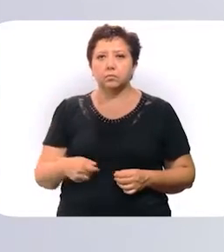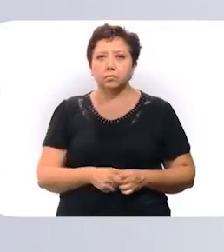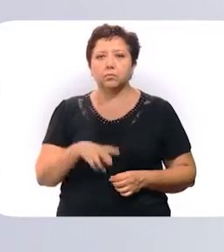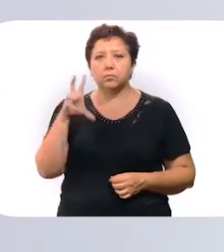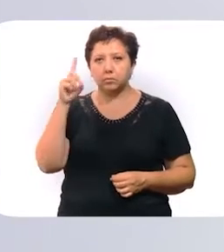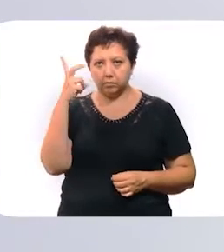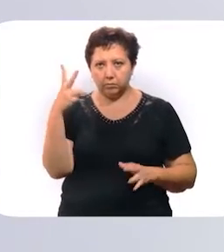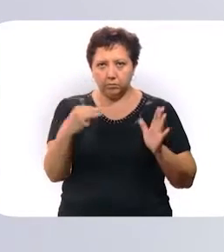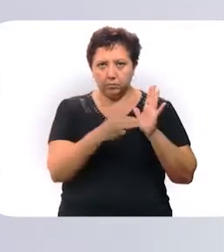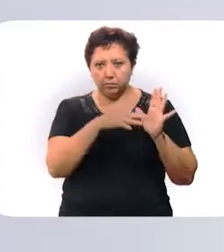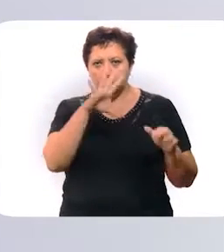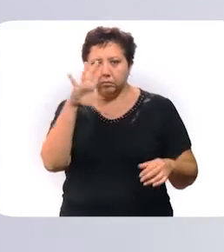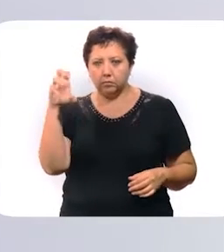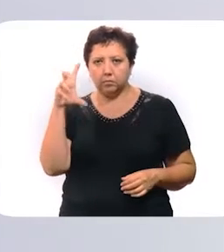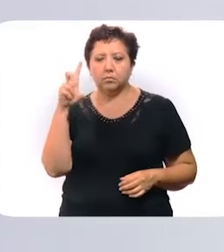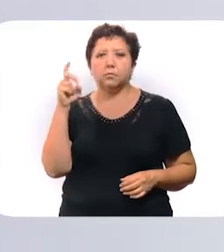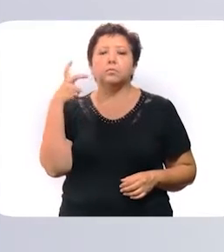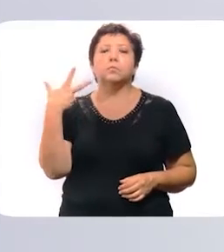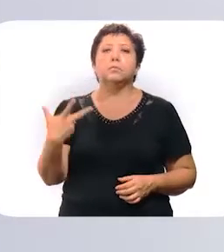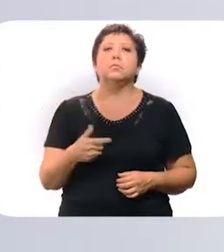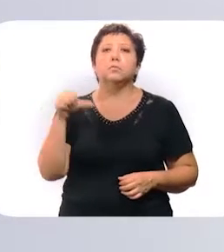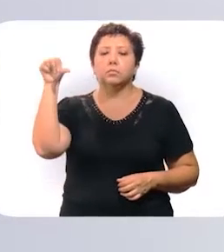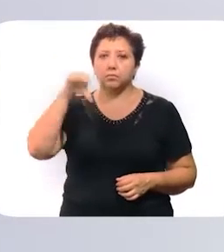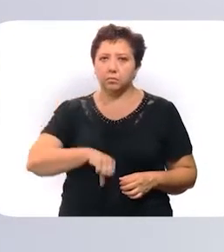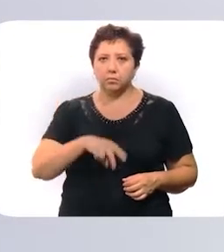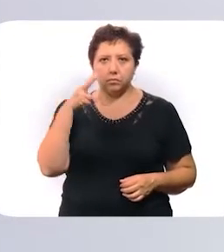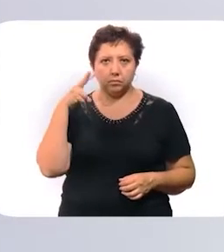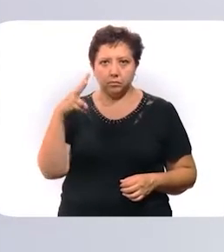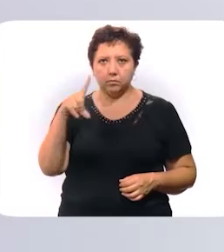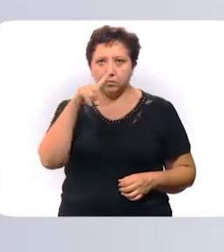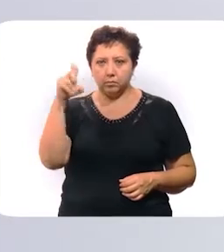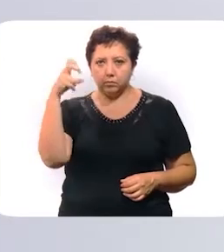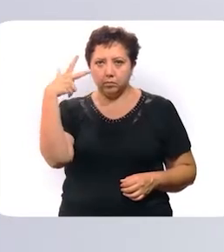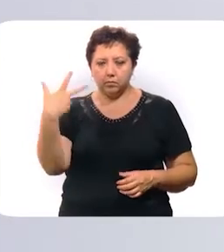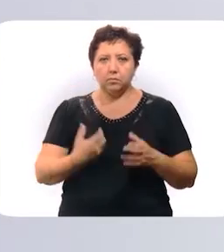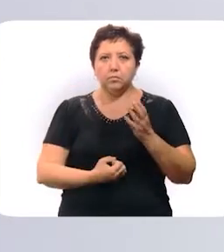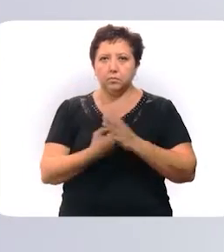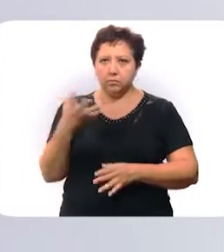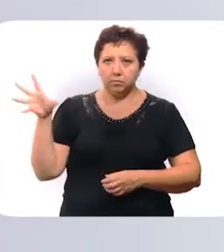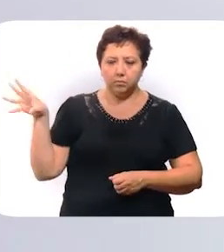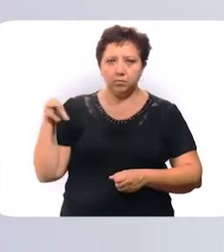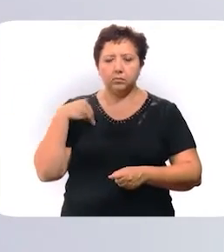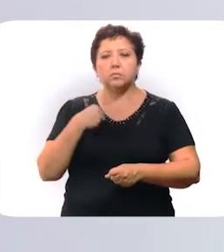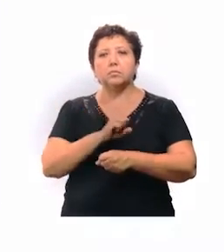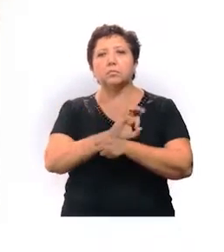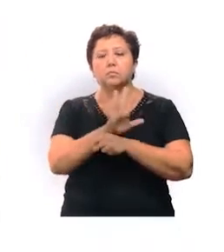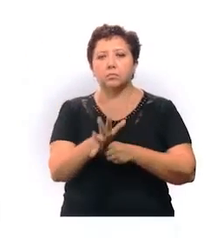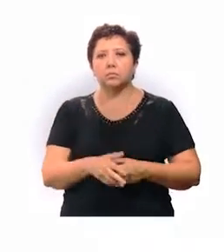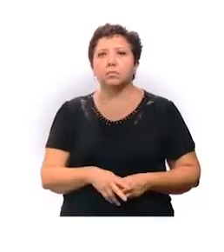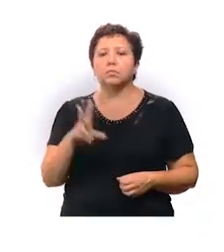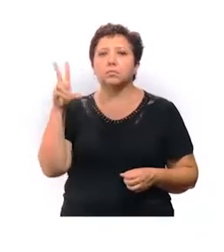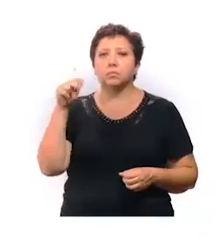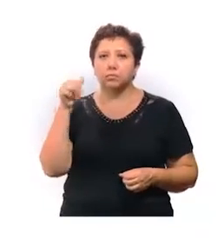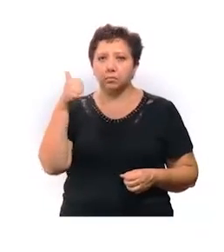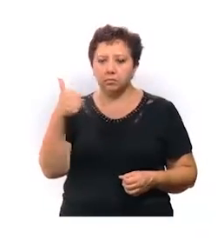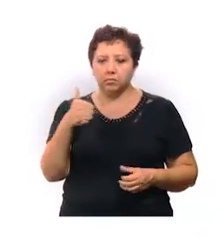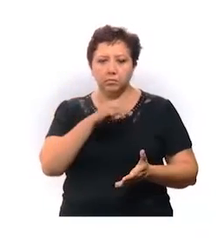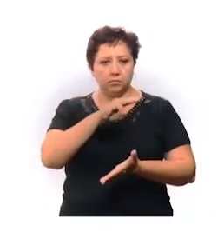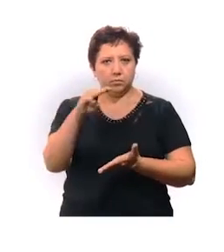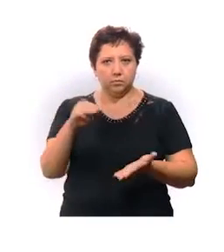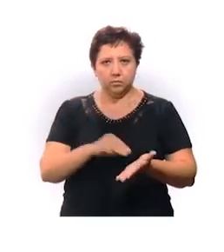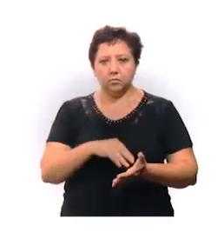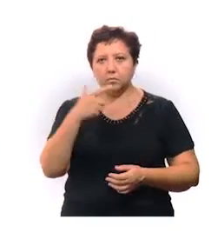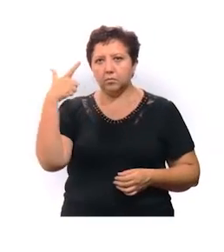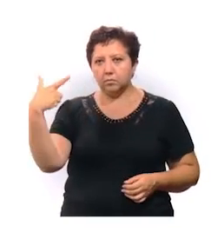es 32.538. Hoy se detectaron 108 nuevos contagios de coronavirus, 86 en